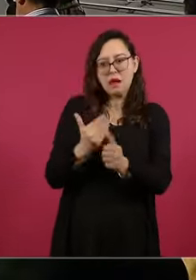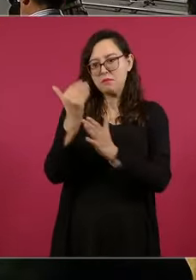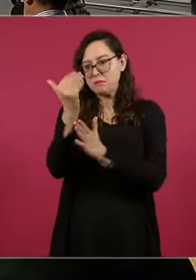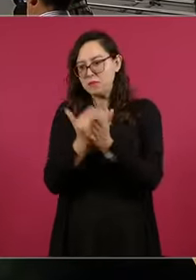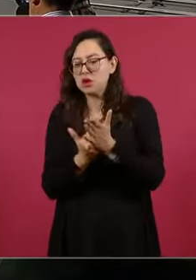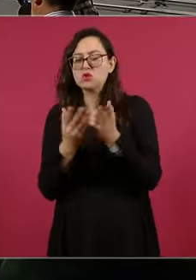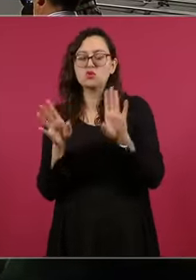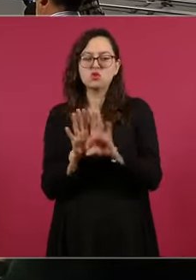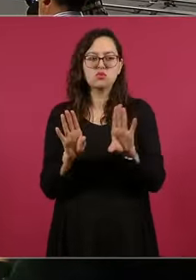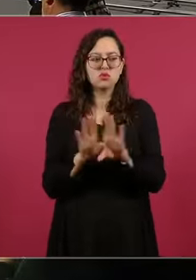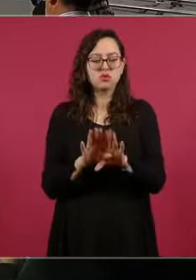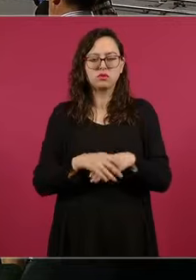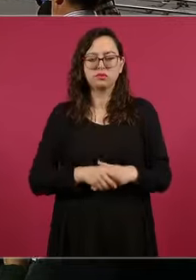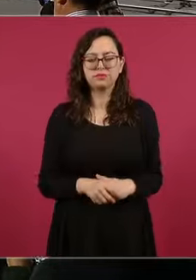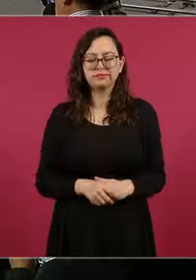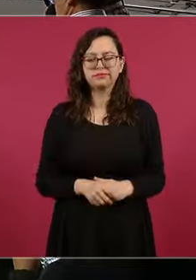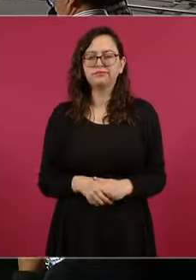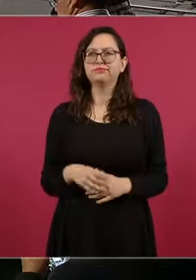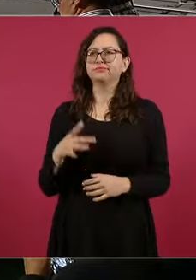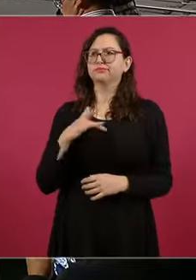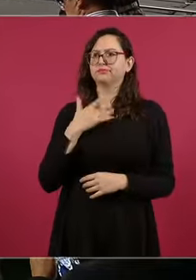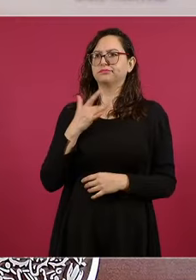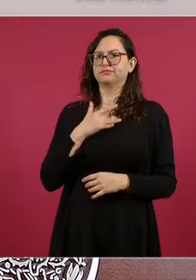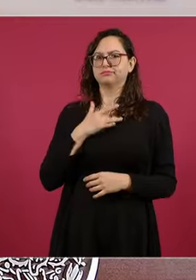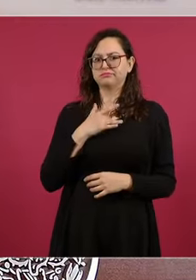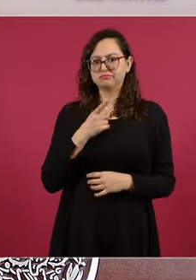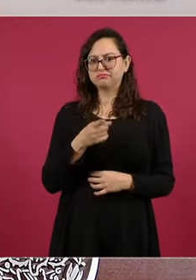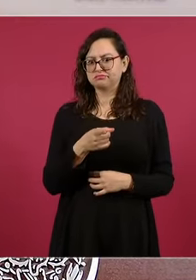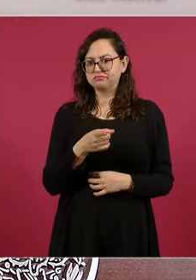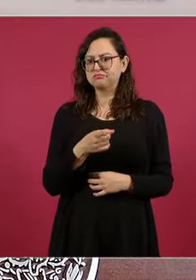ser bueno que el informe